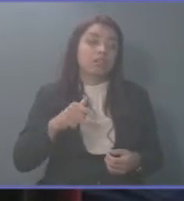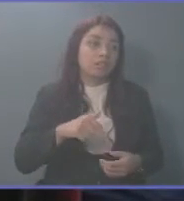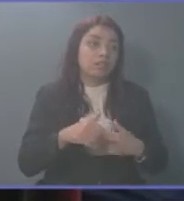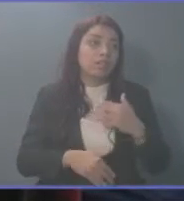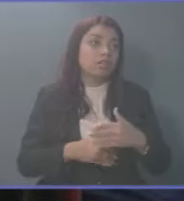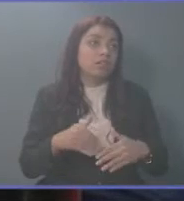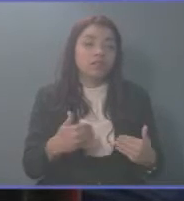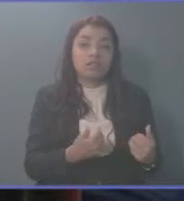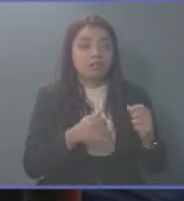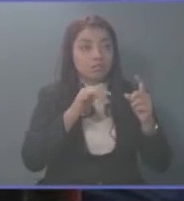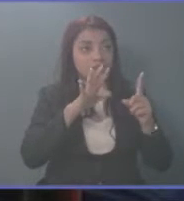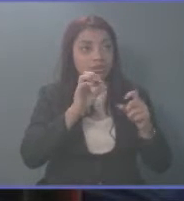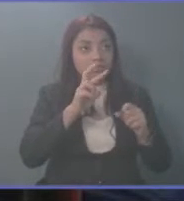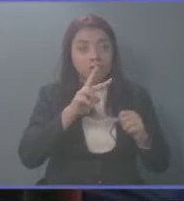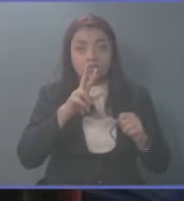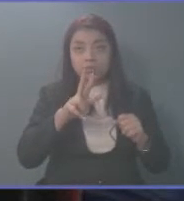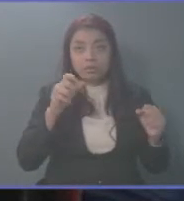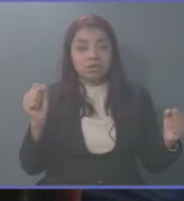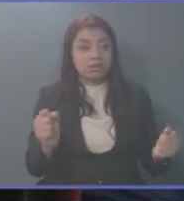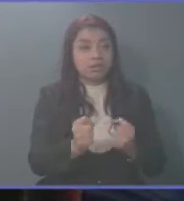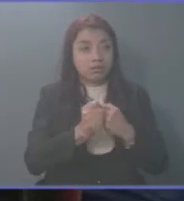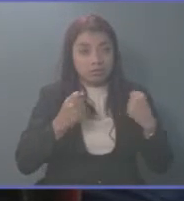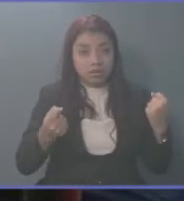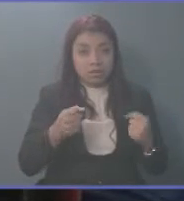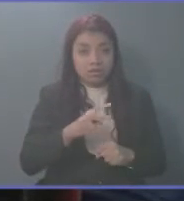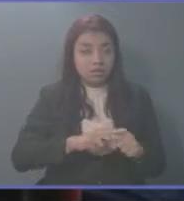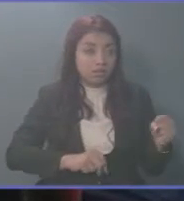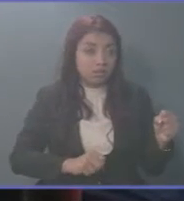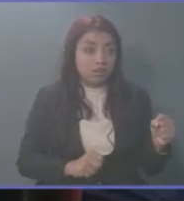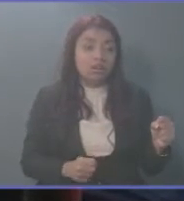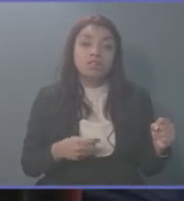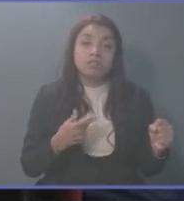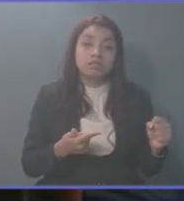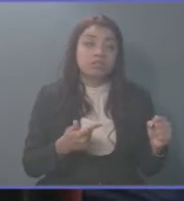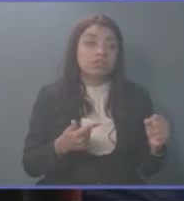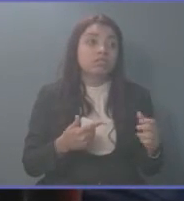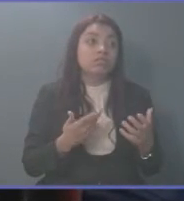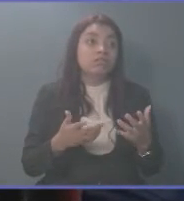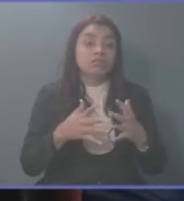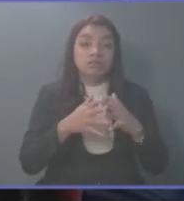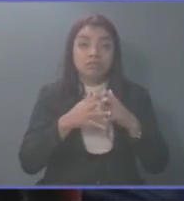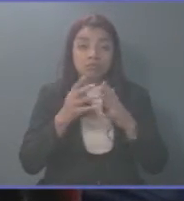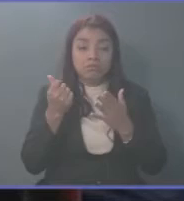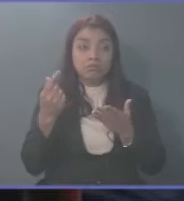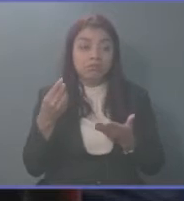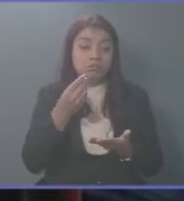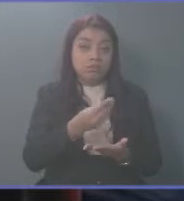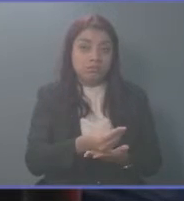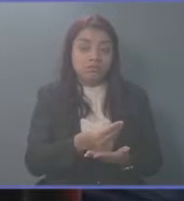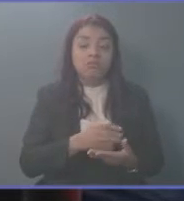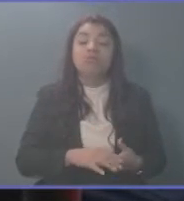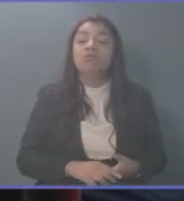de 623 millonésimas de dólares de los Estados Unidos de América.